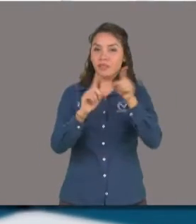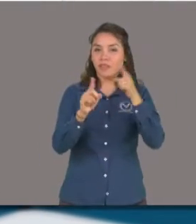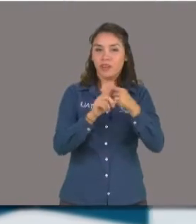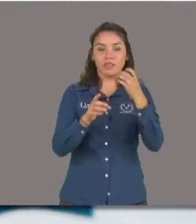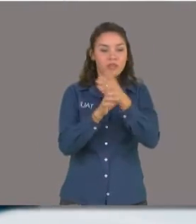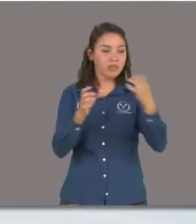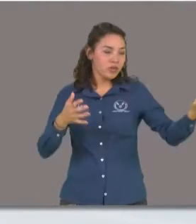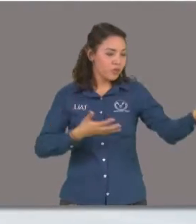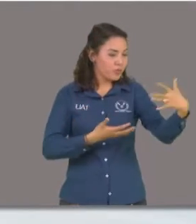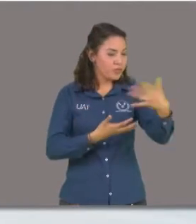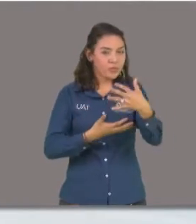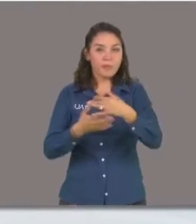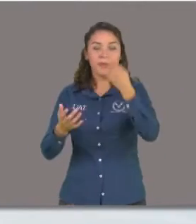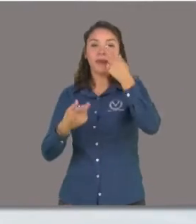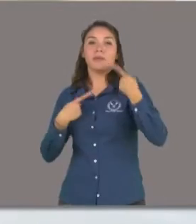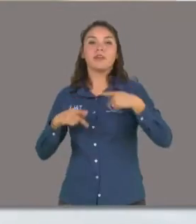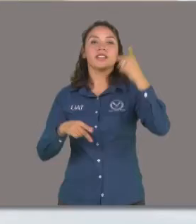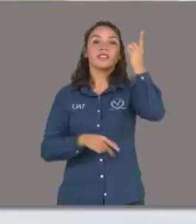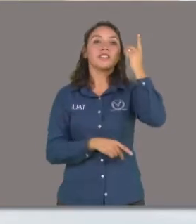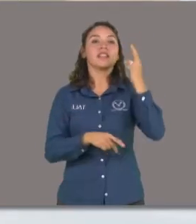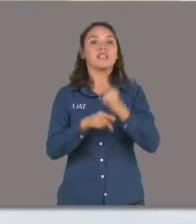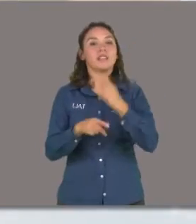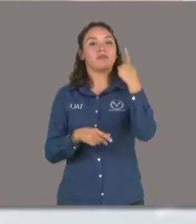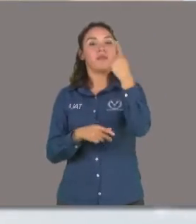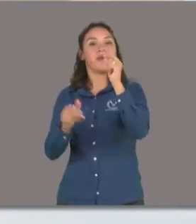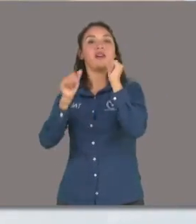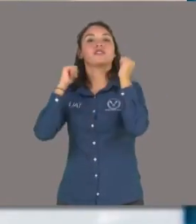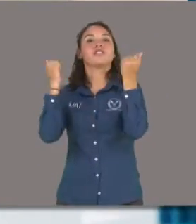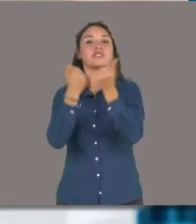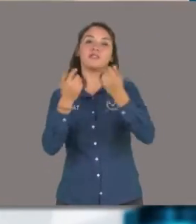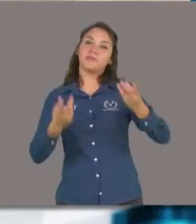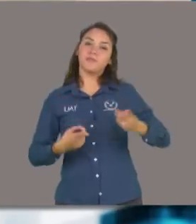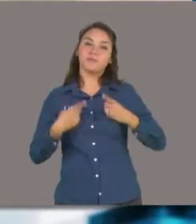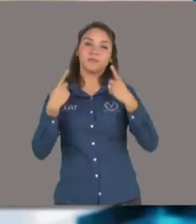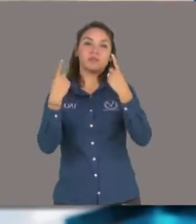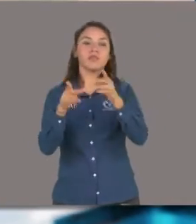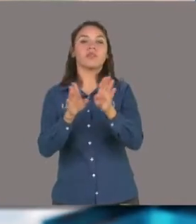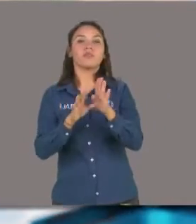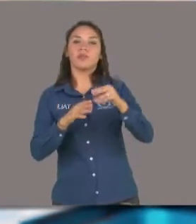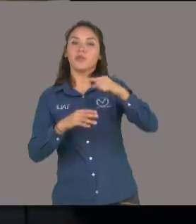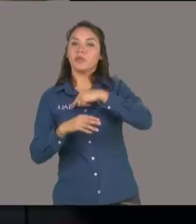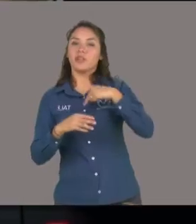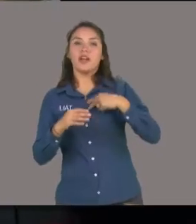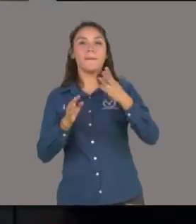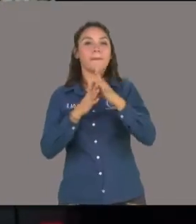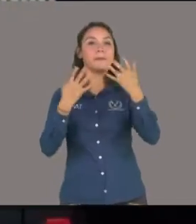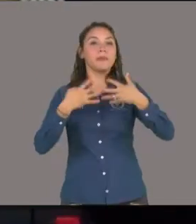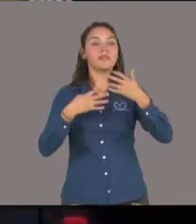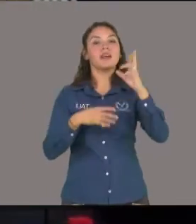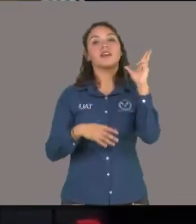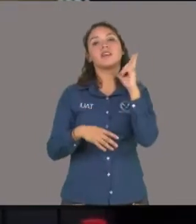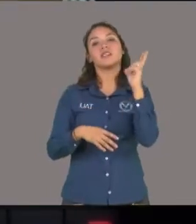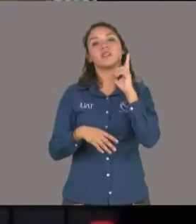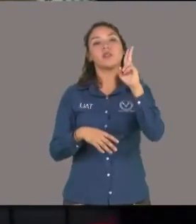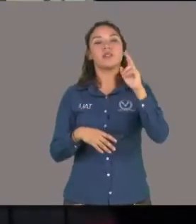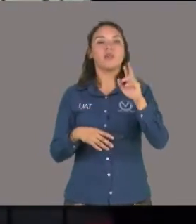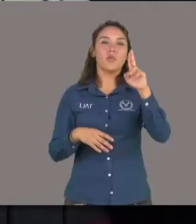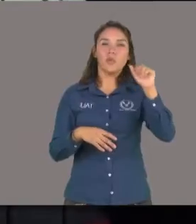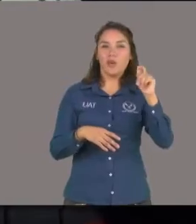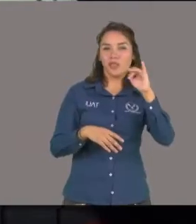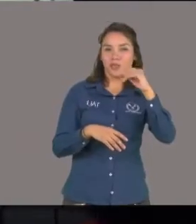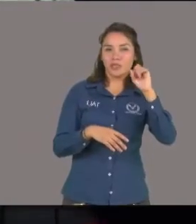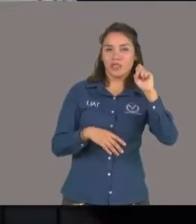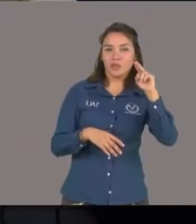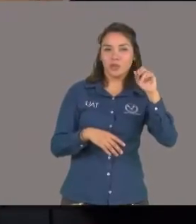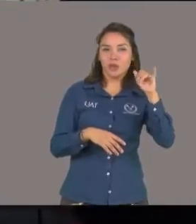Asociación Civil denominado Alimenta, que se llevó a cabo con motivo del Día Mundial de la Alimentación. Los diferentes productos fueron entregados a los